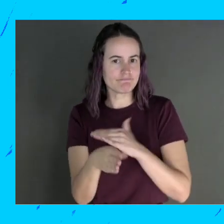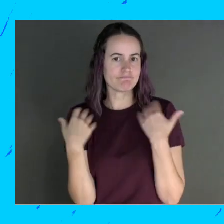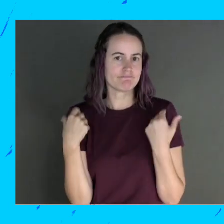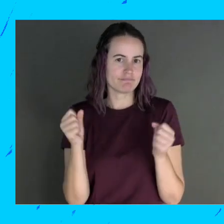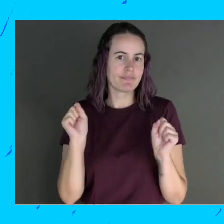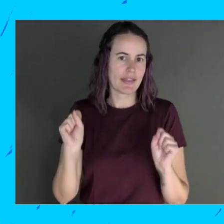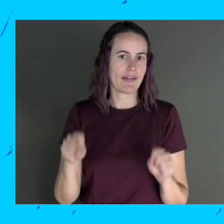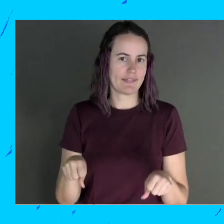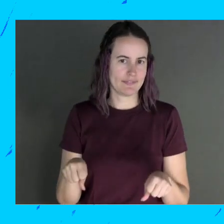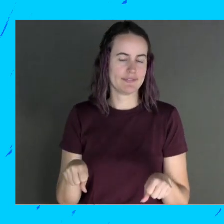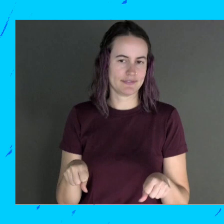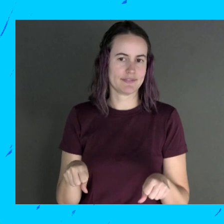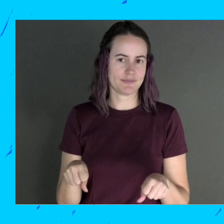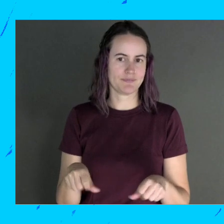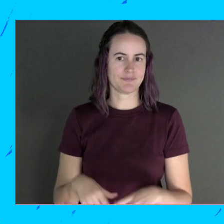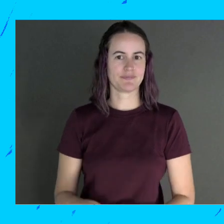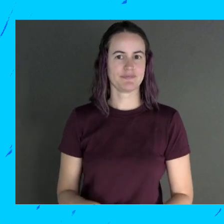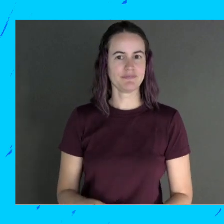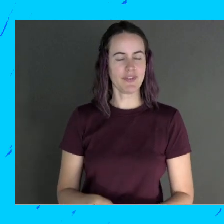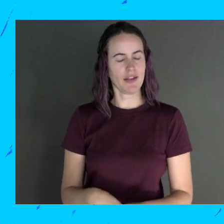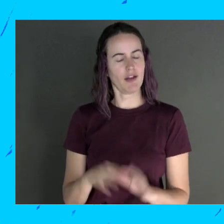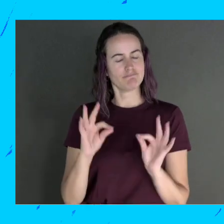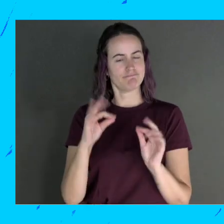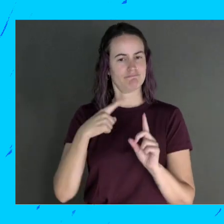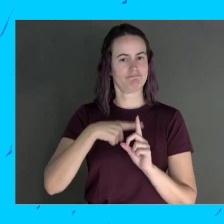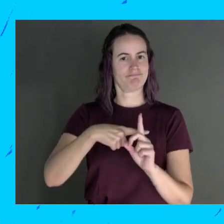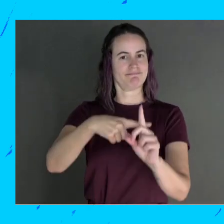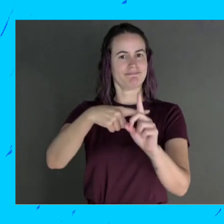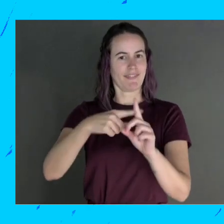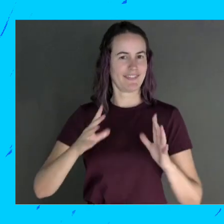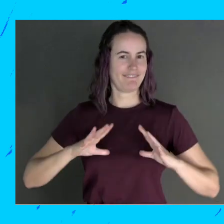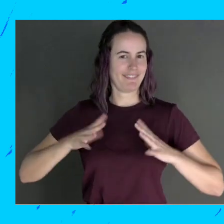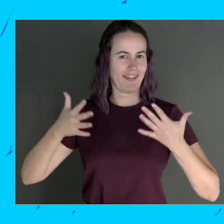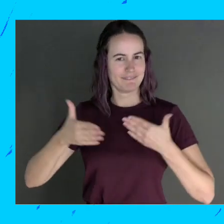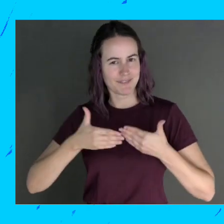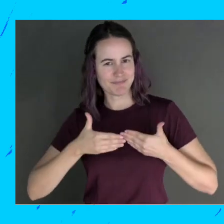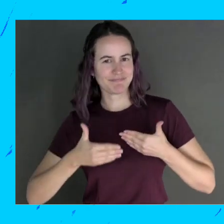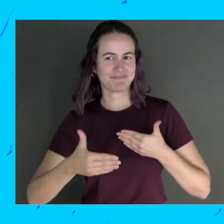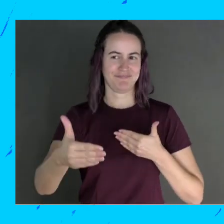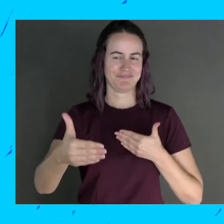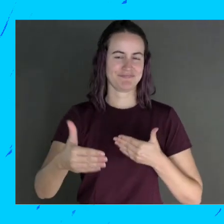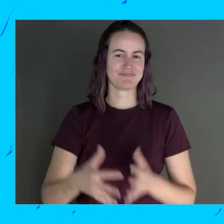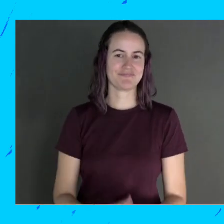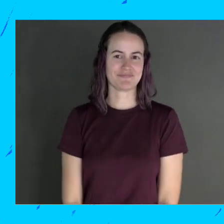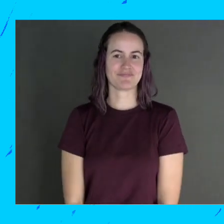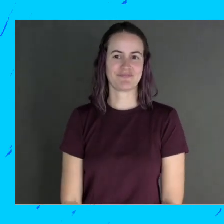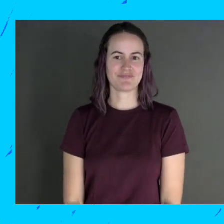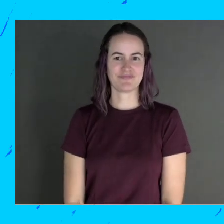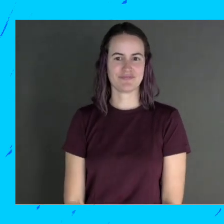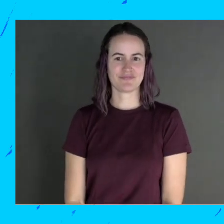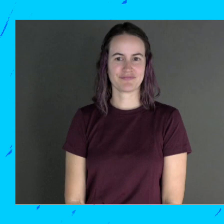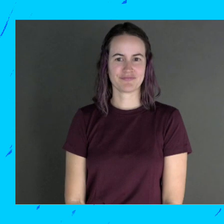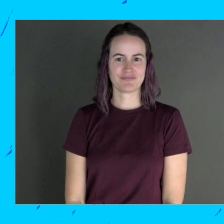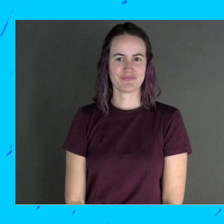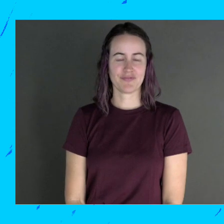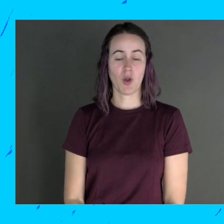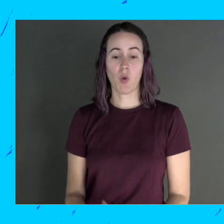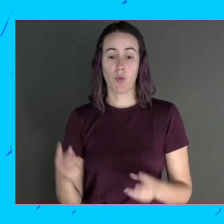a servicios de salud y tener vidas fructíferas. Así que para hacer un cambio de